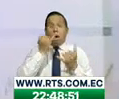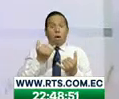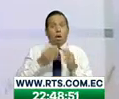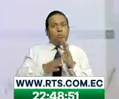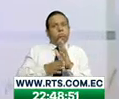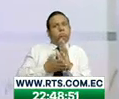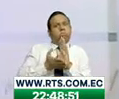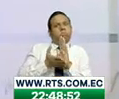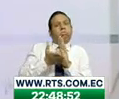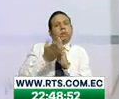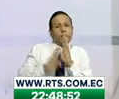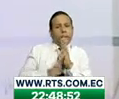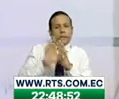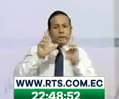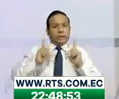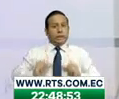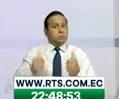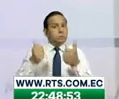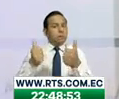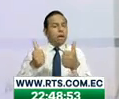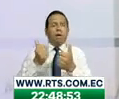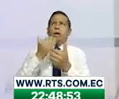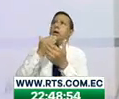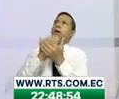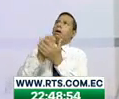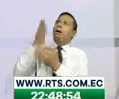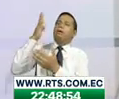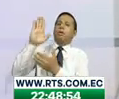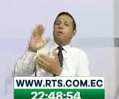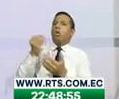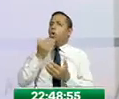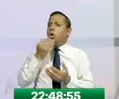a Dios por salvarlo a través de canciones.